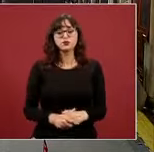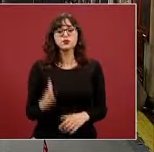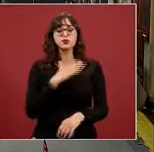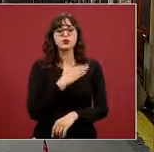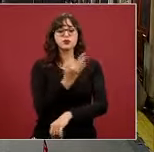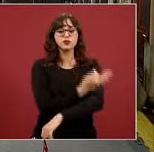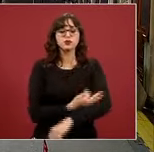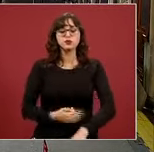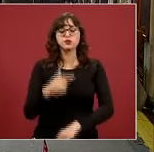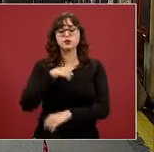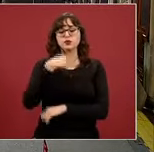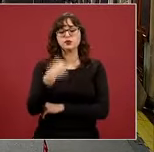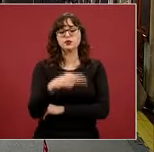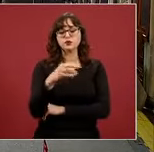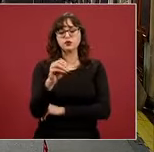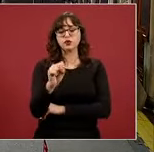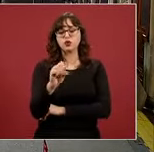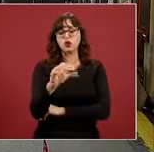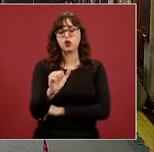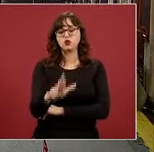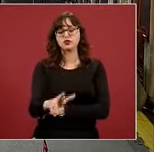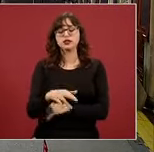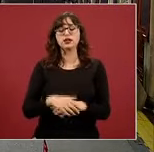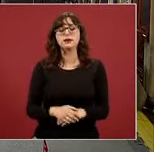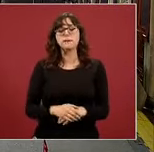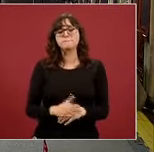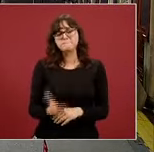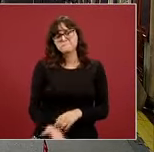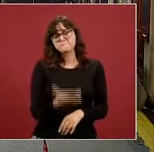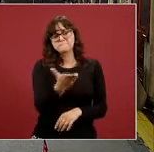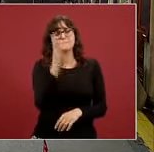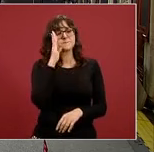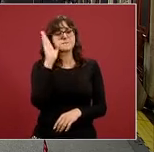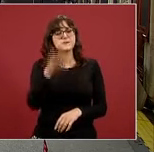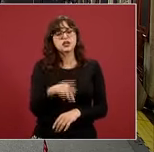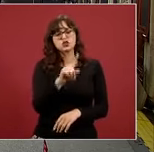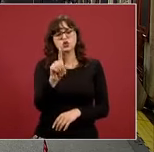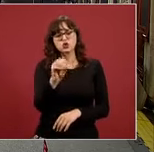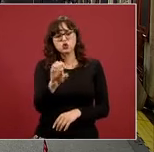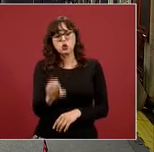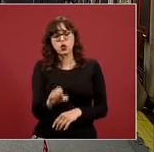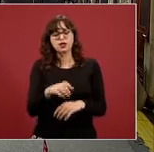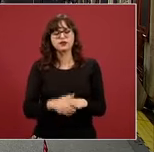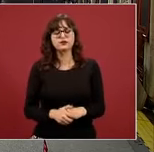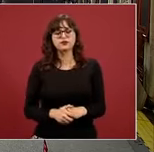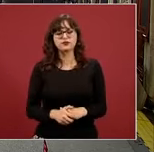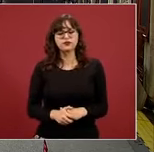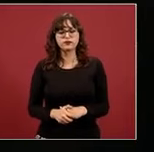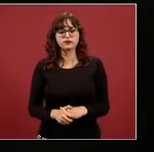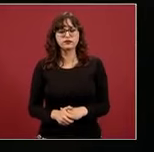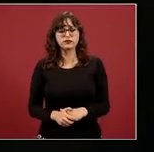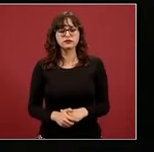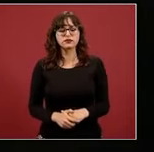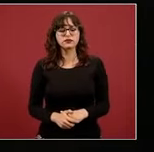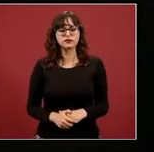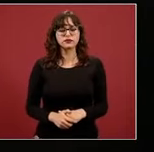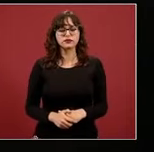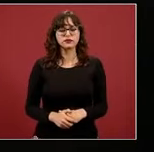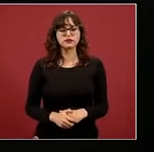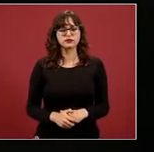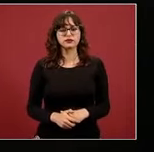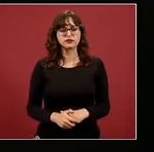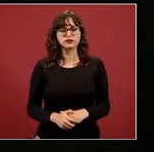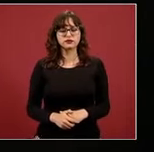Oscar Sosa, de Enrate Digital. Mi pregunta es para el maestro Zoe Robledo. El IMSS es la primera institución del